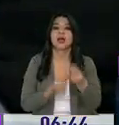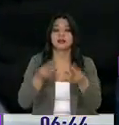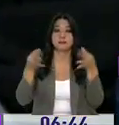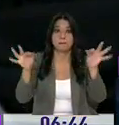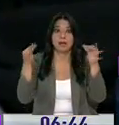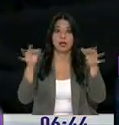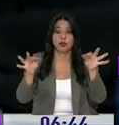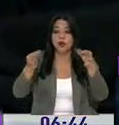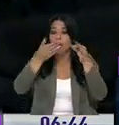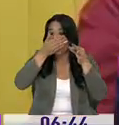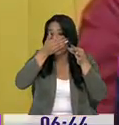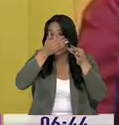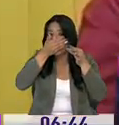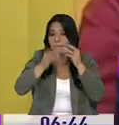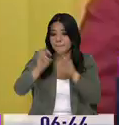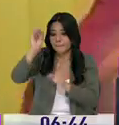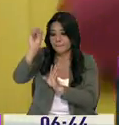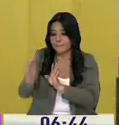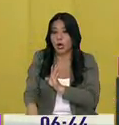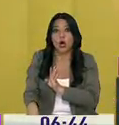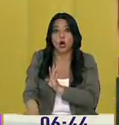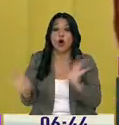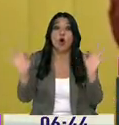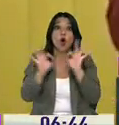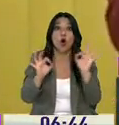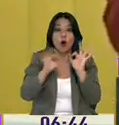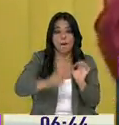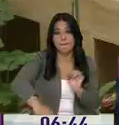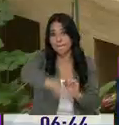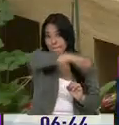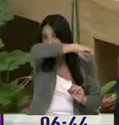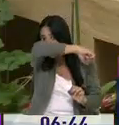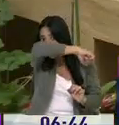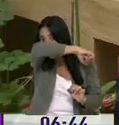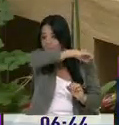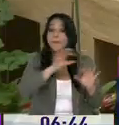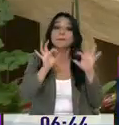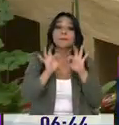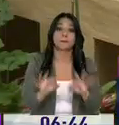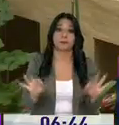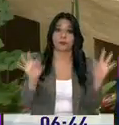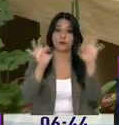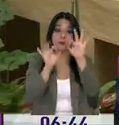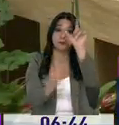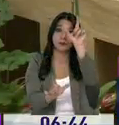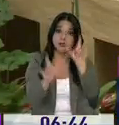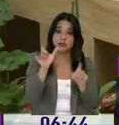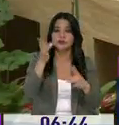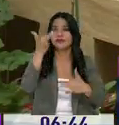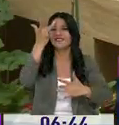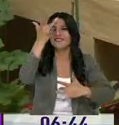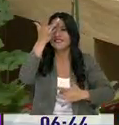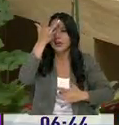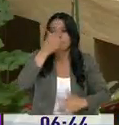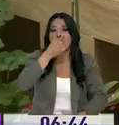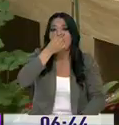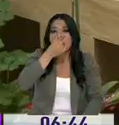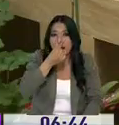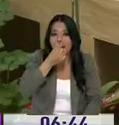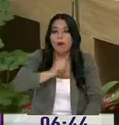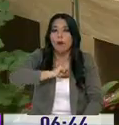pañuelo desechable o con la parte interior del codo. Las personas que tengan síntomas respiratorios